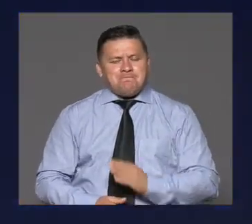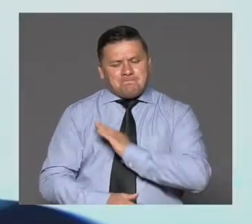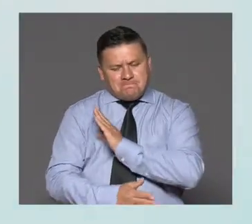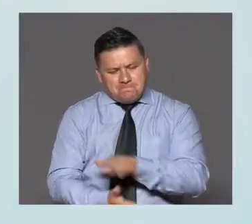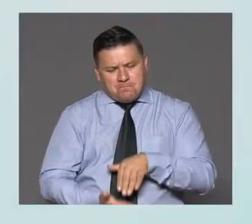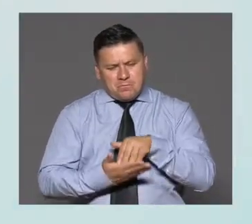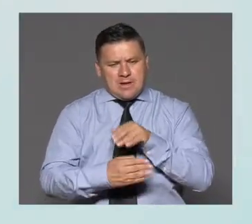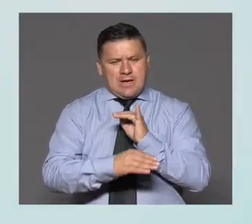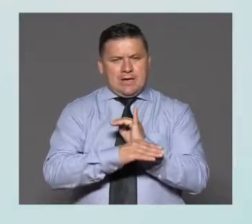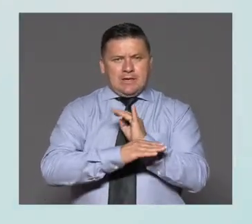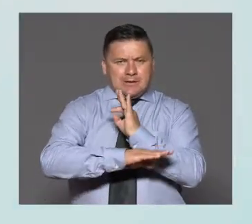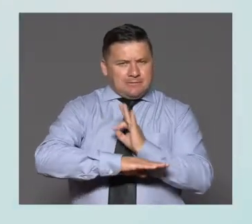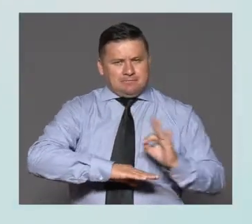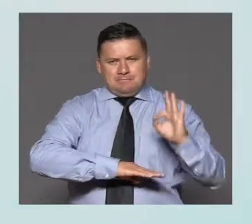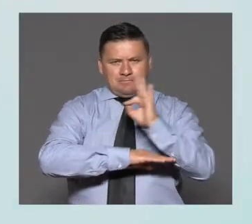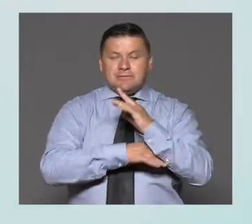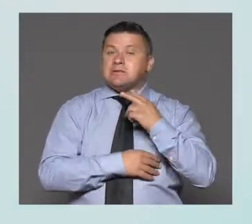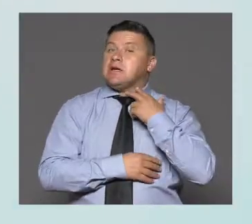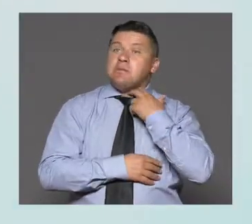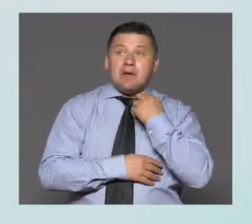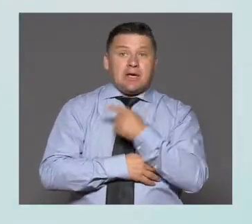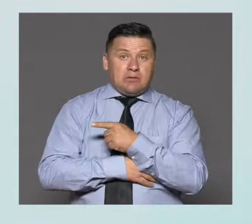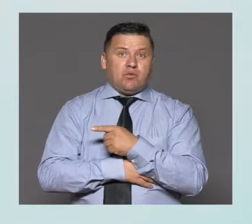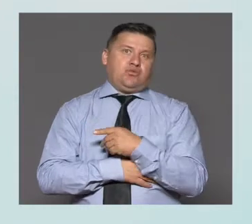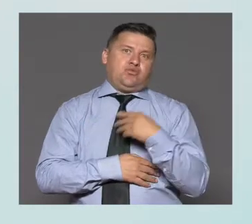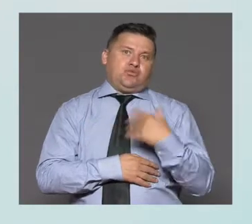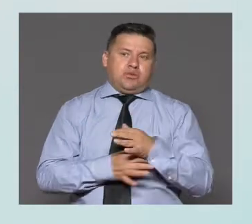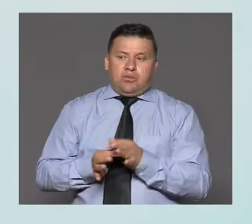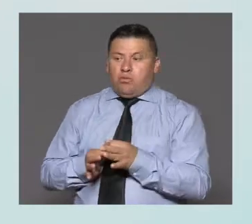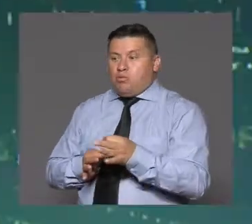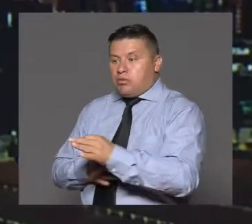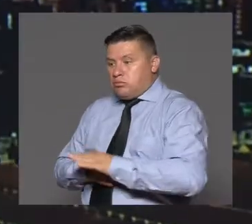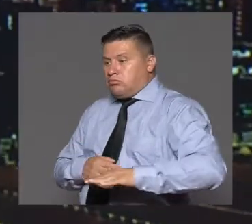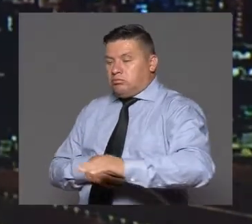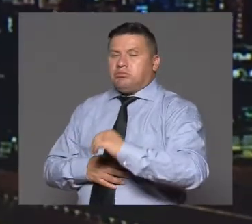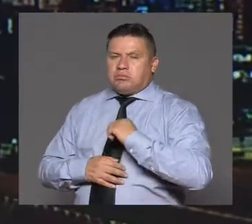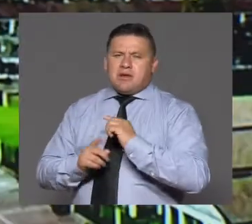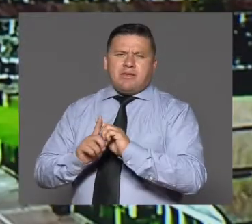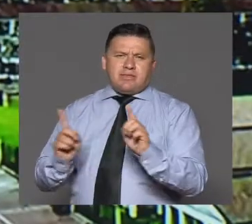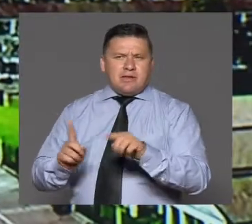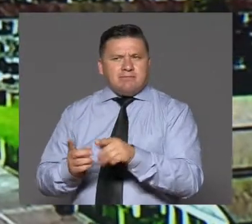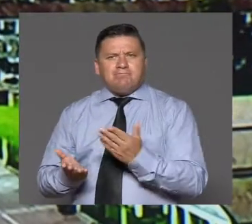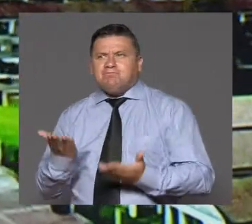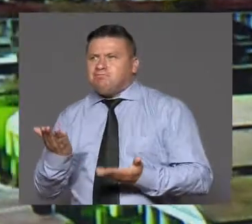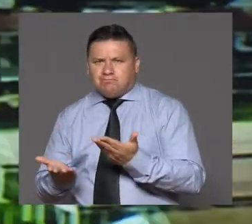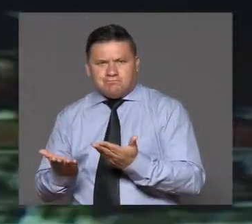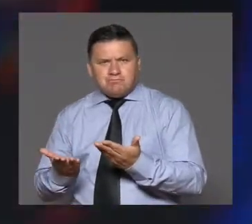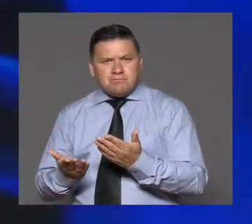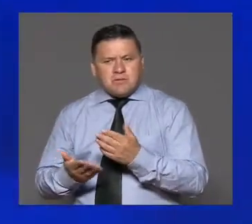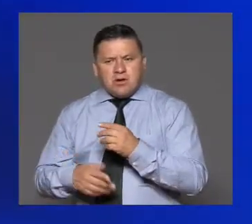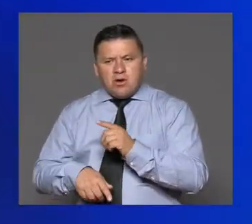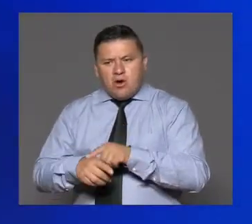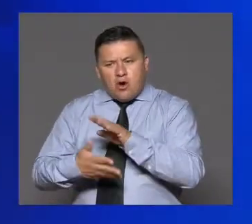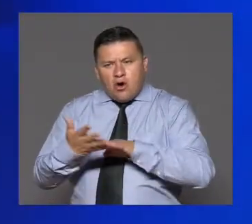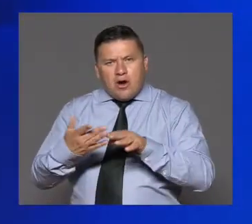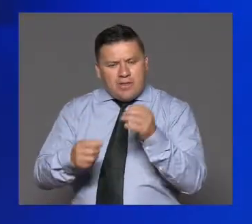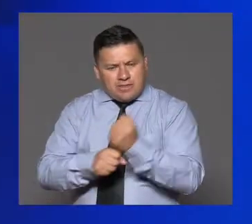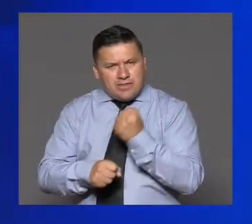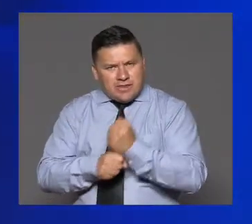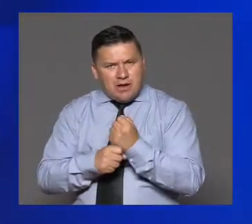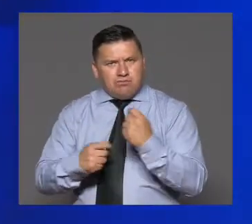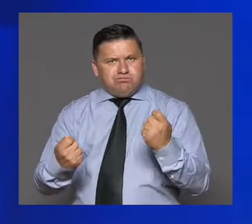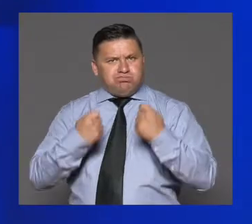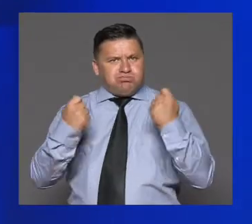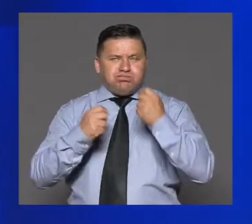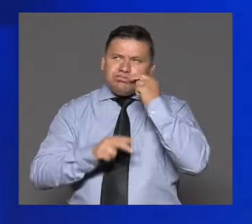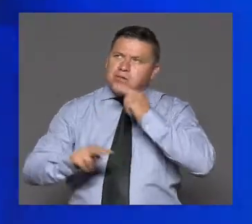fortalecimiento institucional de la ESAP en Melgar ha permitido que este municipio cuente con diferentes alternativas a la hora de trabajar en políticas que fomenten